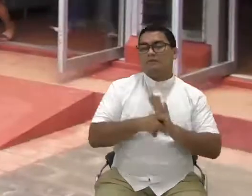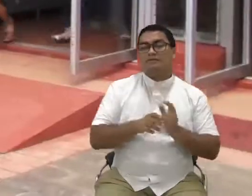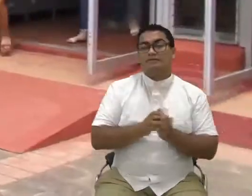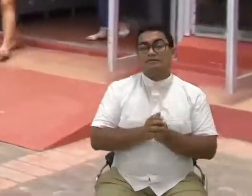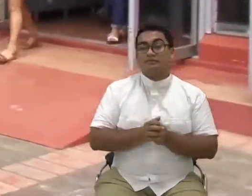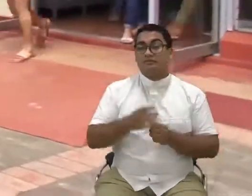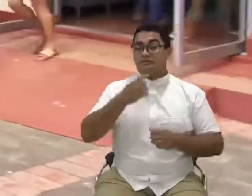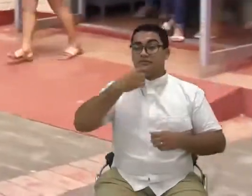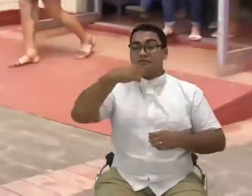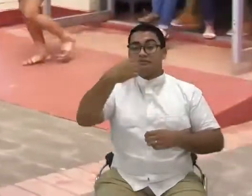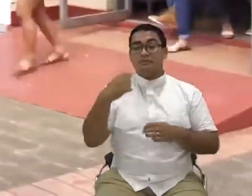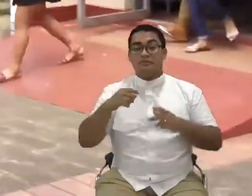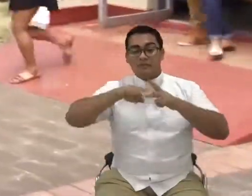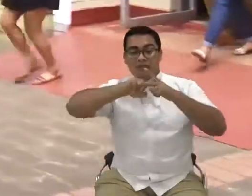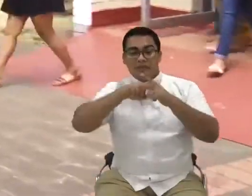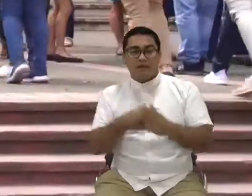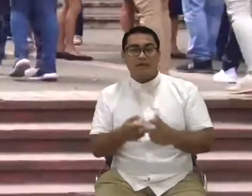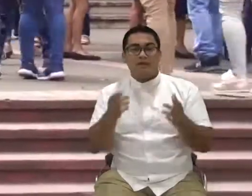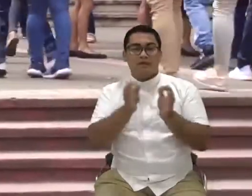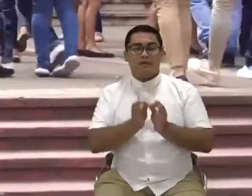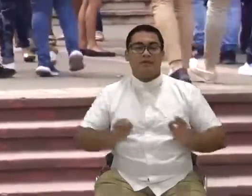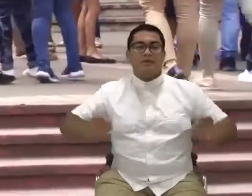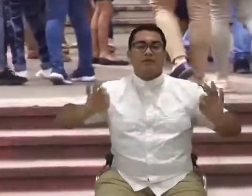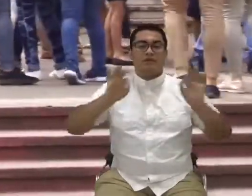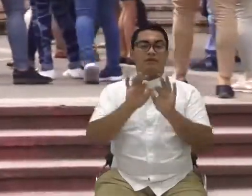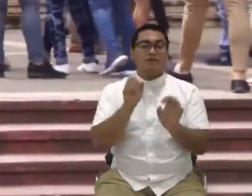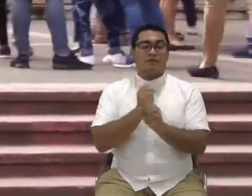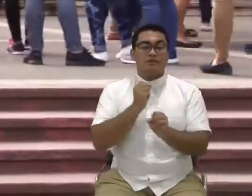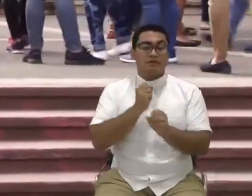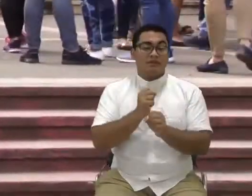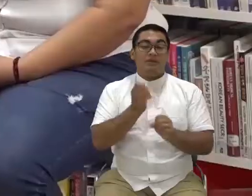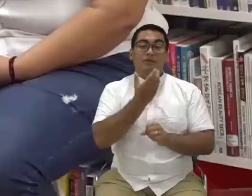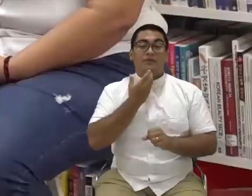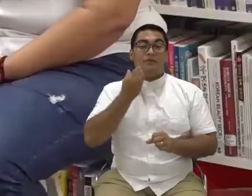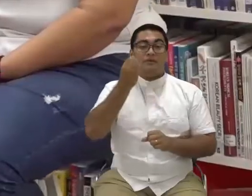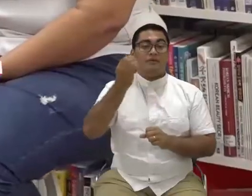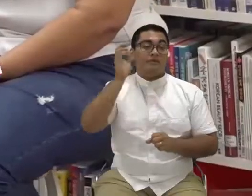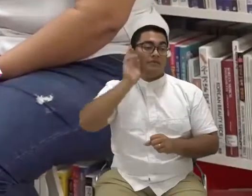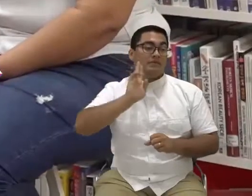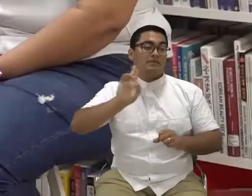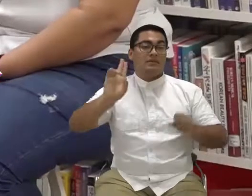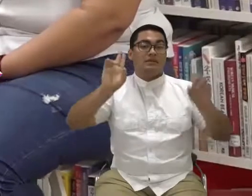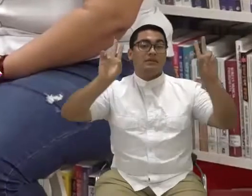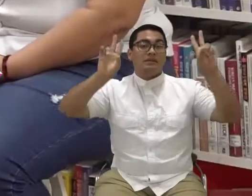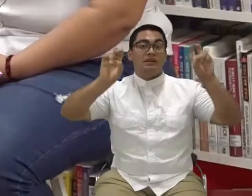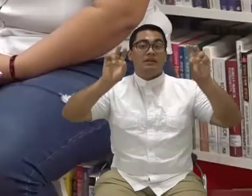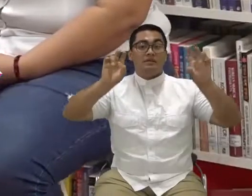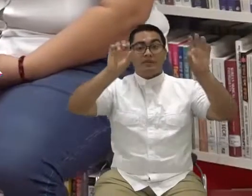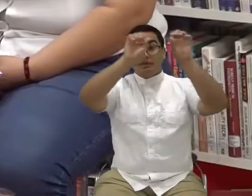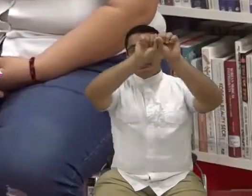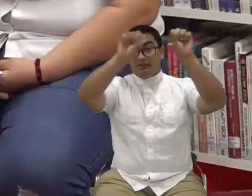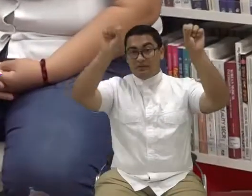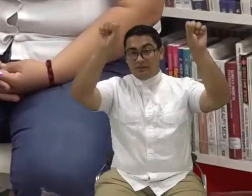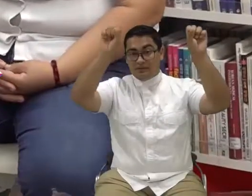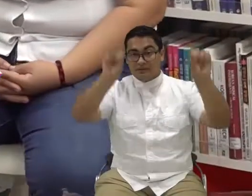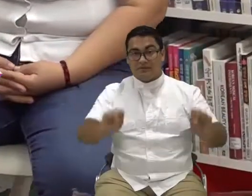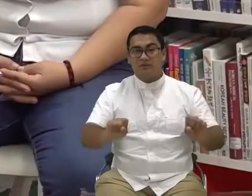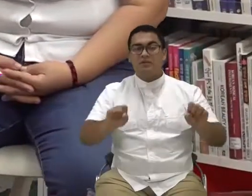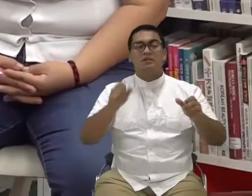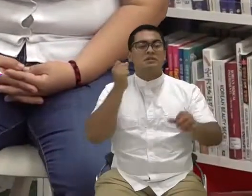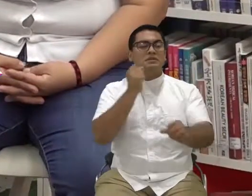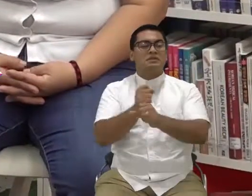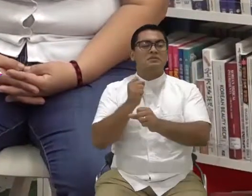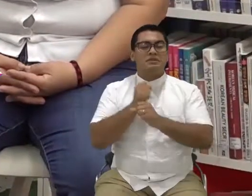que el papel fundamental de nosotros los jóvenes en las universidades ha sido el tema de la capacitación. Nosotros